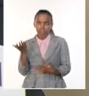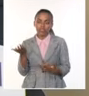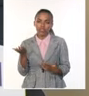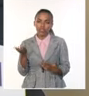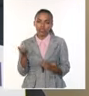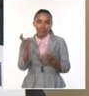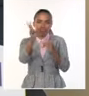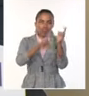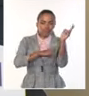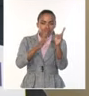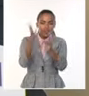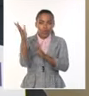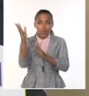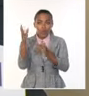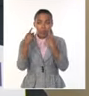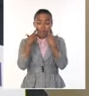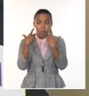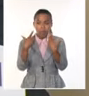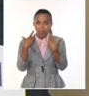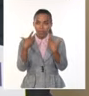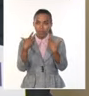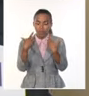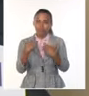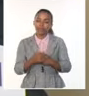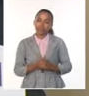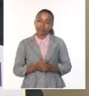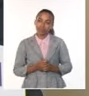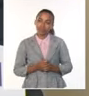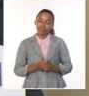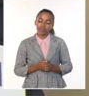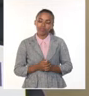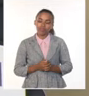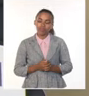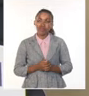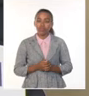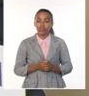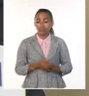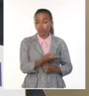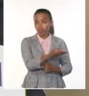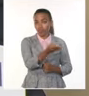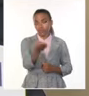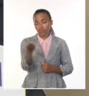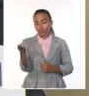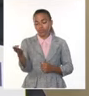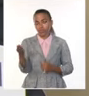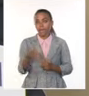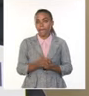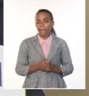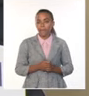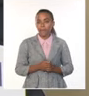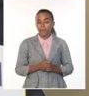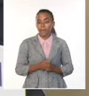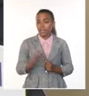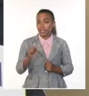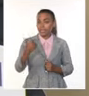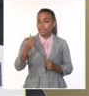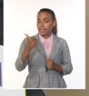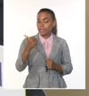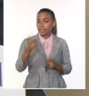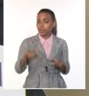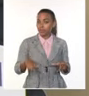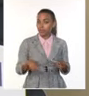que distinguen a esta Unión. Estimados amigos, a las puertas del 10º aniversario de esta formidable